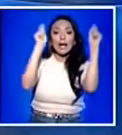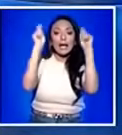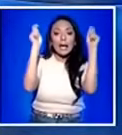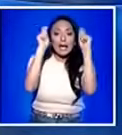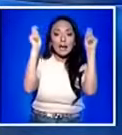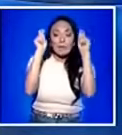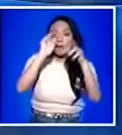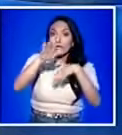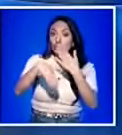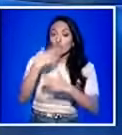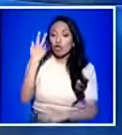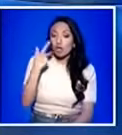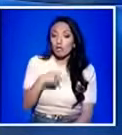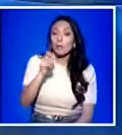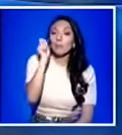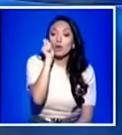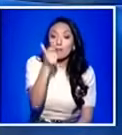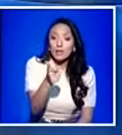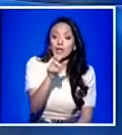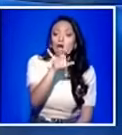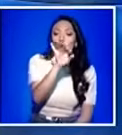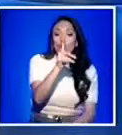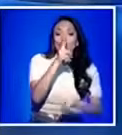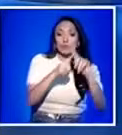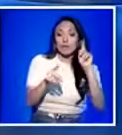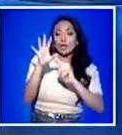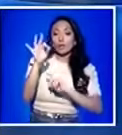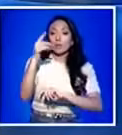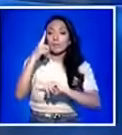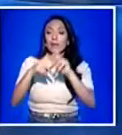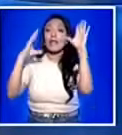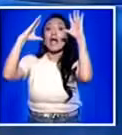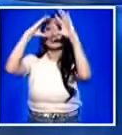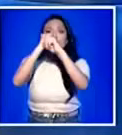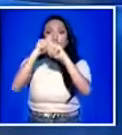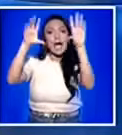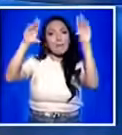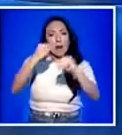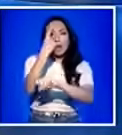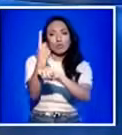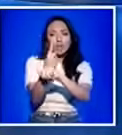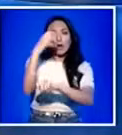a diario. Sin embargo, mañana es de 8:30 a 9:30